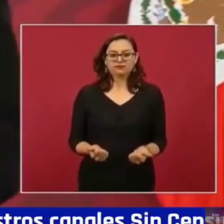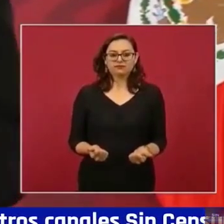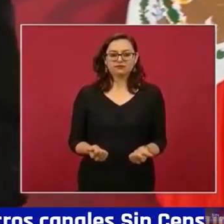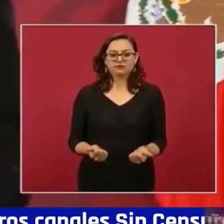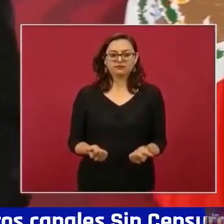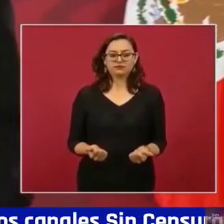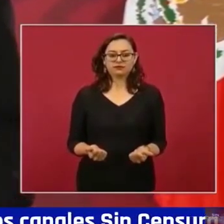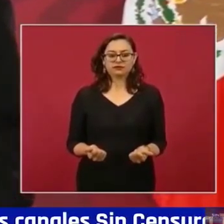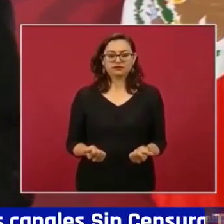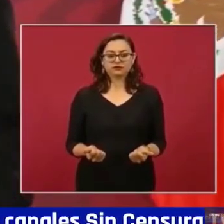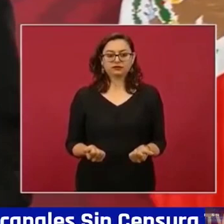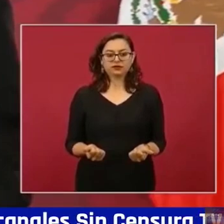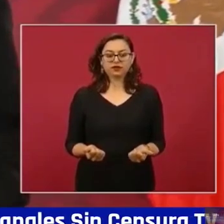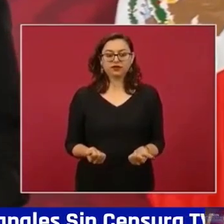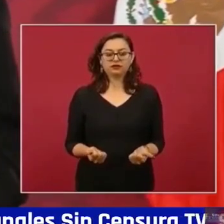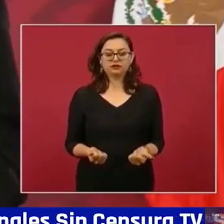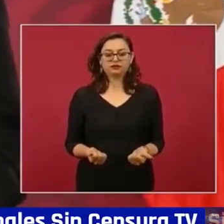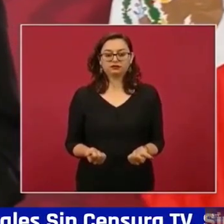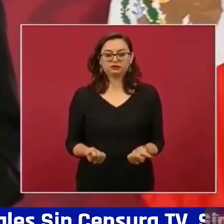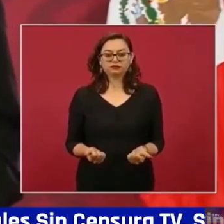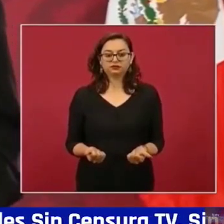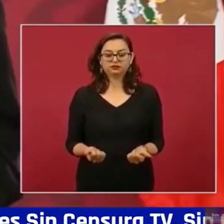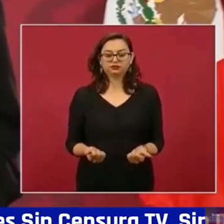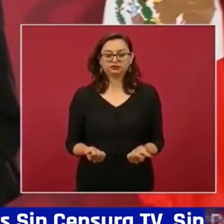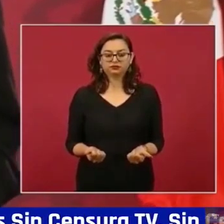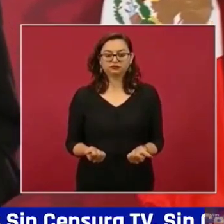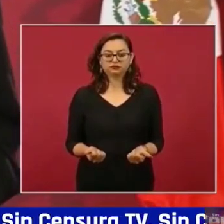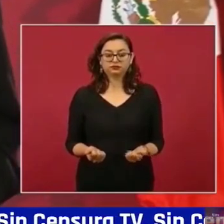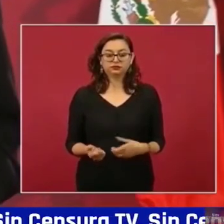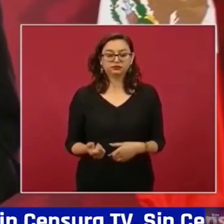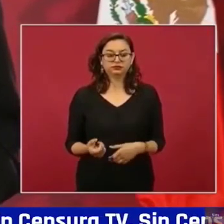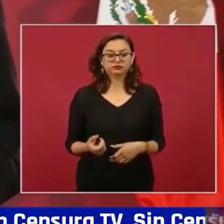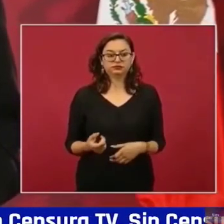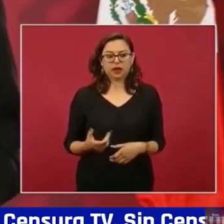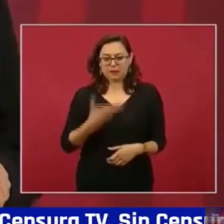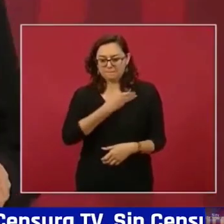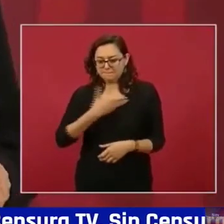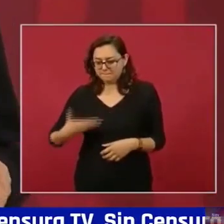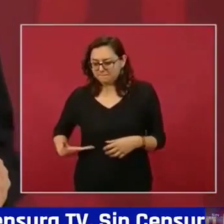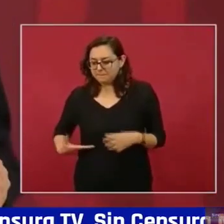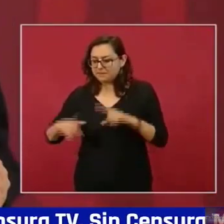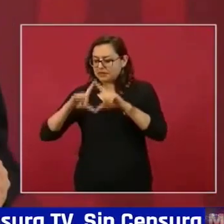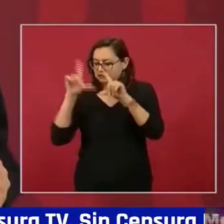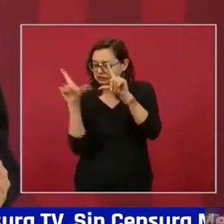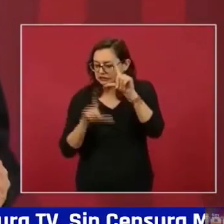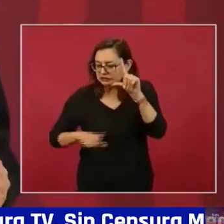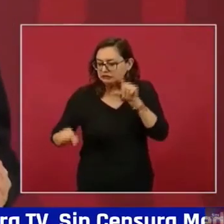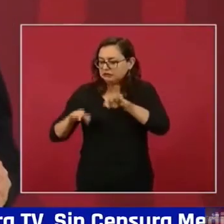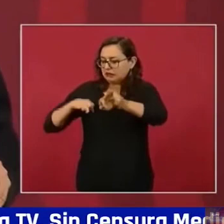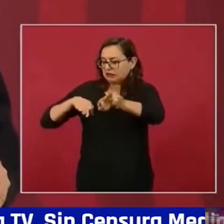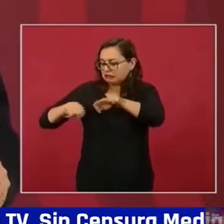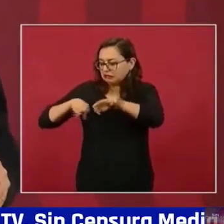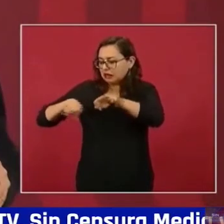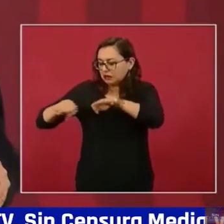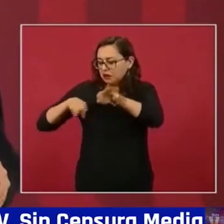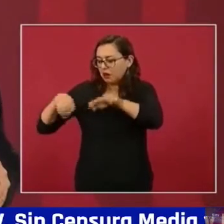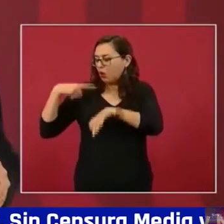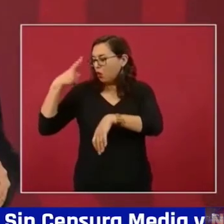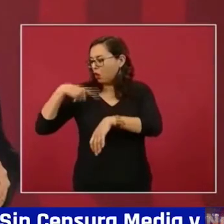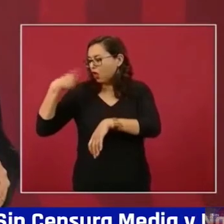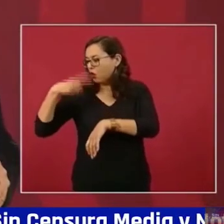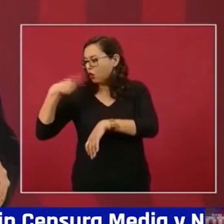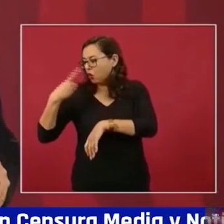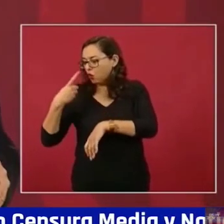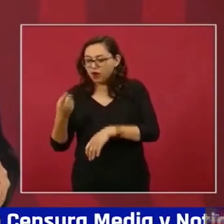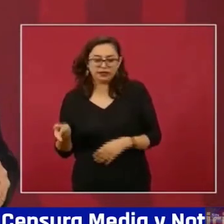¿Trabaja él más que el presidente de México? ¿O el presidente de